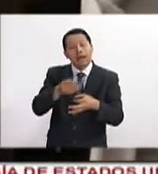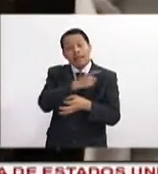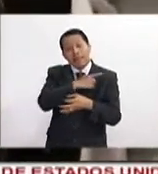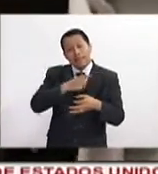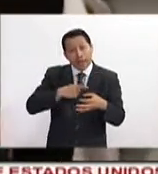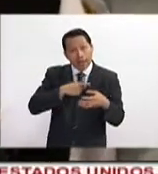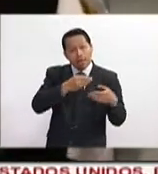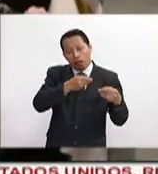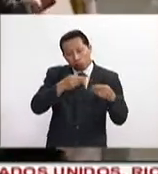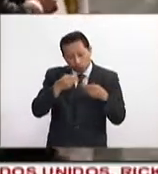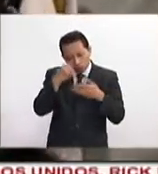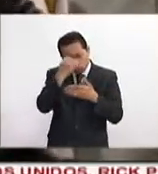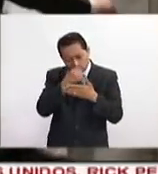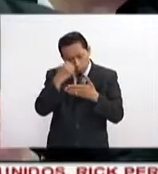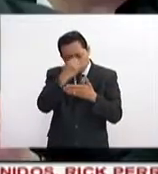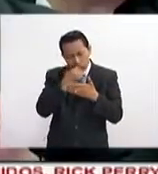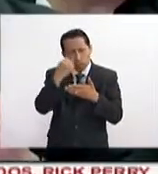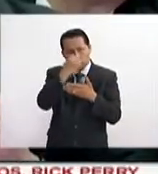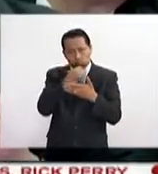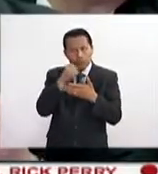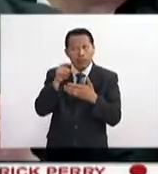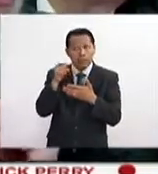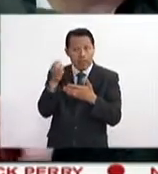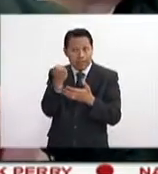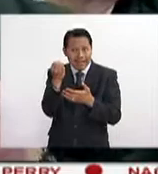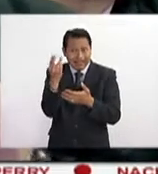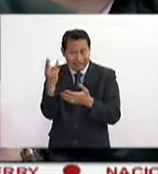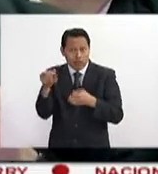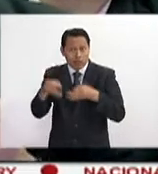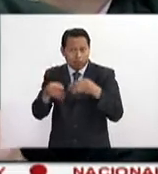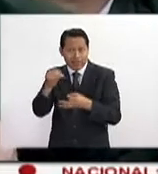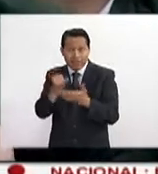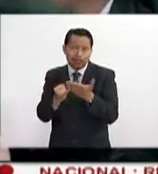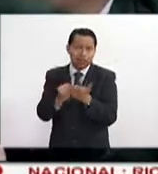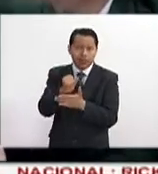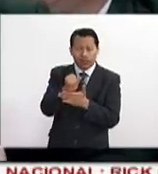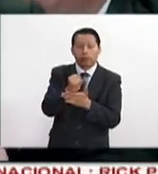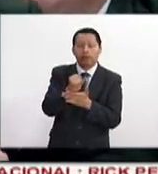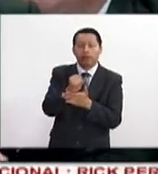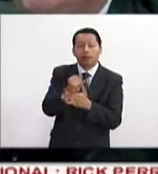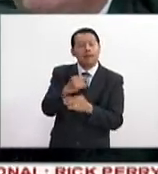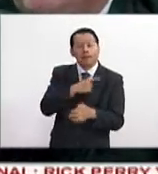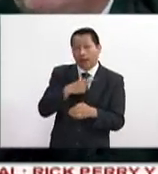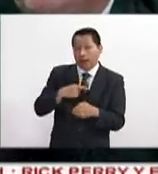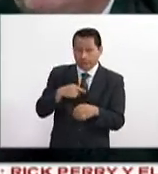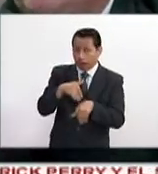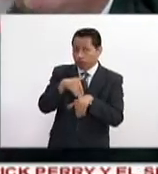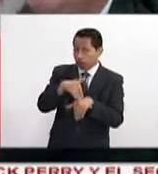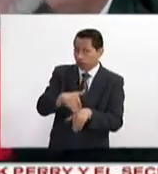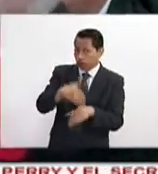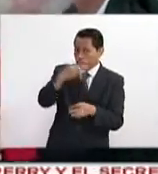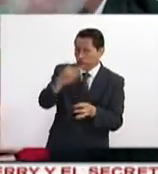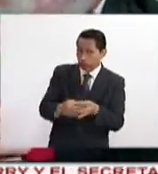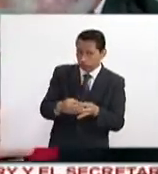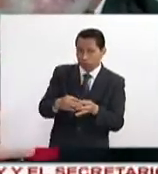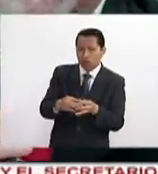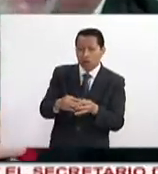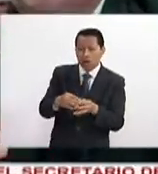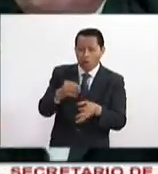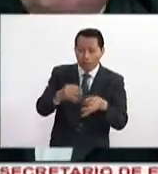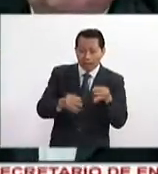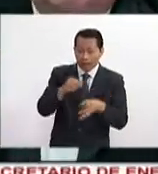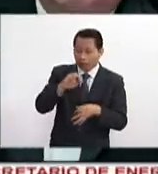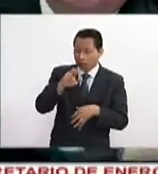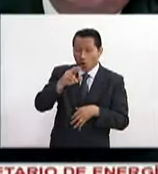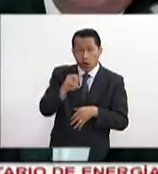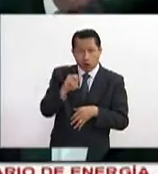este caso. En caso de que ellos decidan que bueno, debe de cumplir y que todo lo que el juez Moro muestra